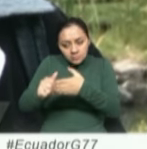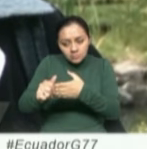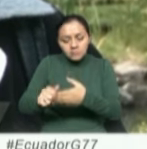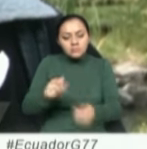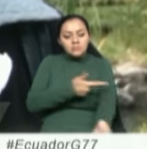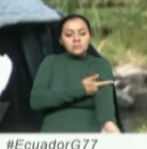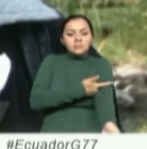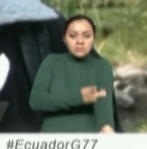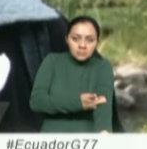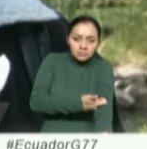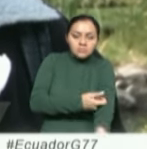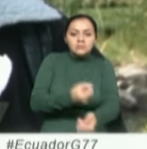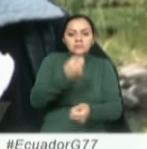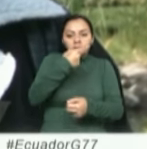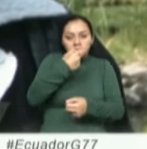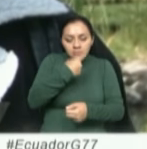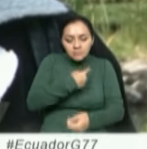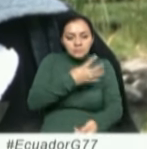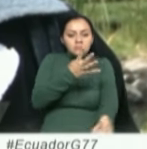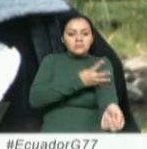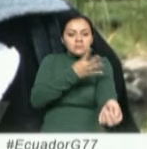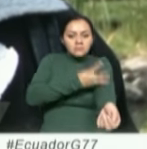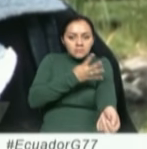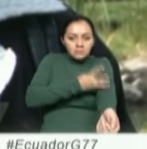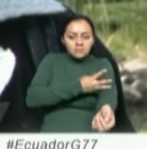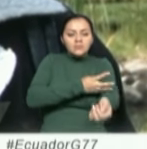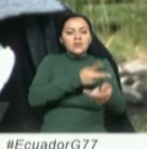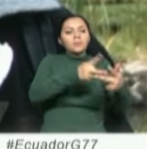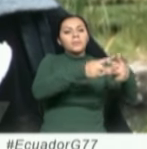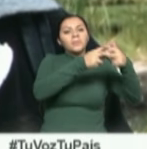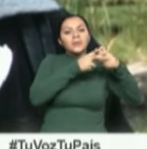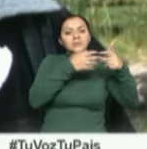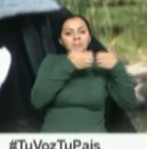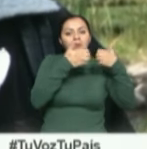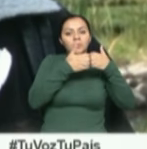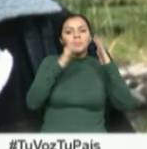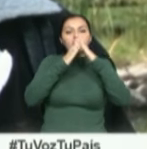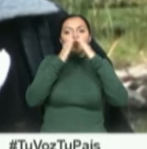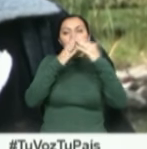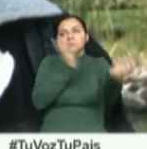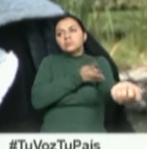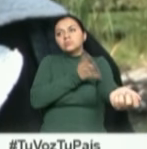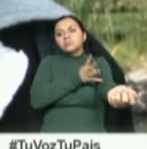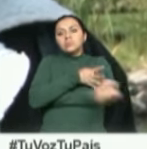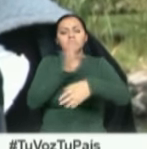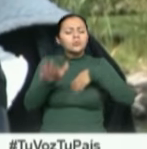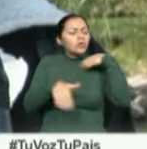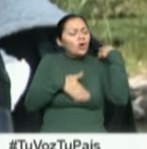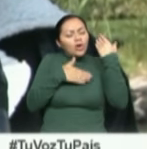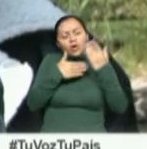los medicamentos, las diálisis, la máquina que me prestaron, absolutamente todo he tenido